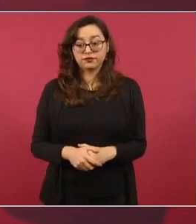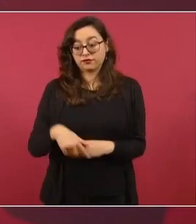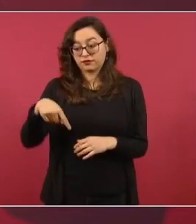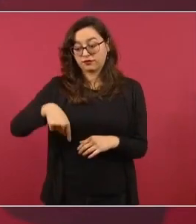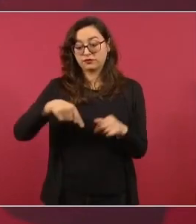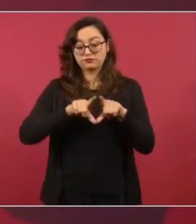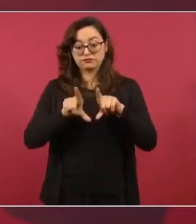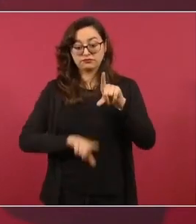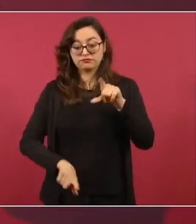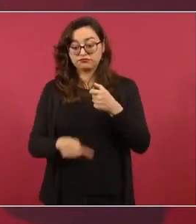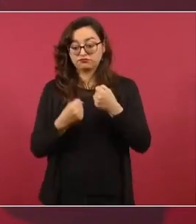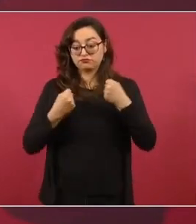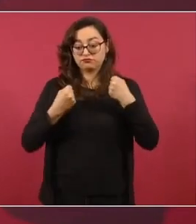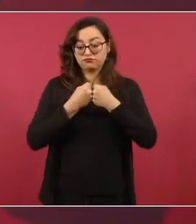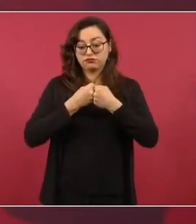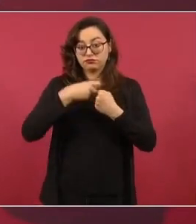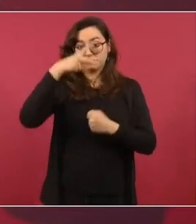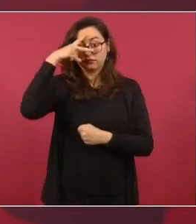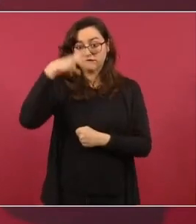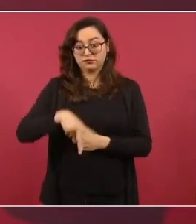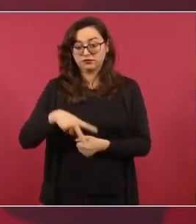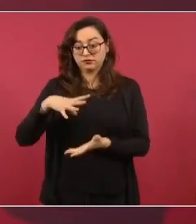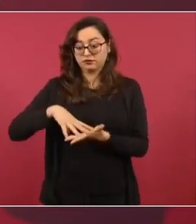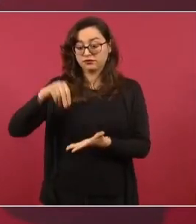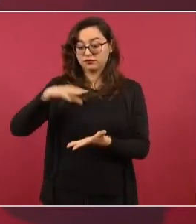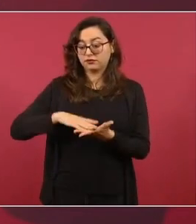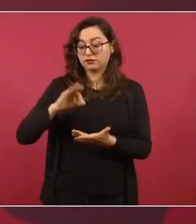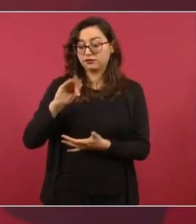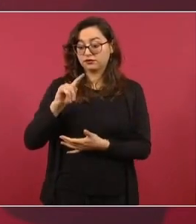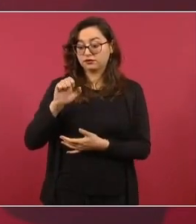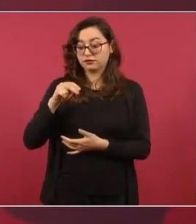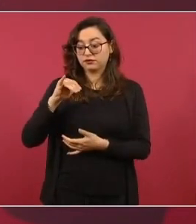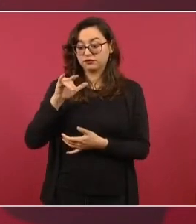frontera a Estados Unidos. Y lo estamos haciendo.